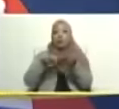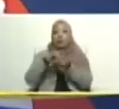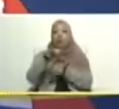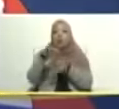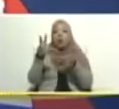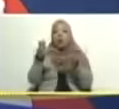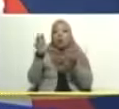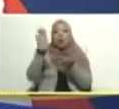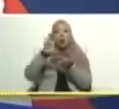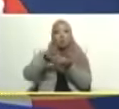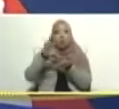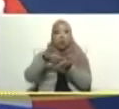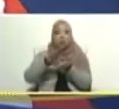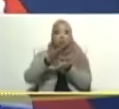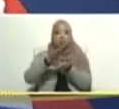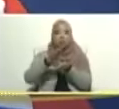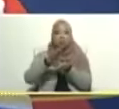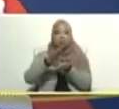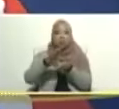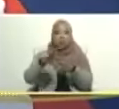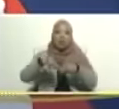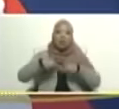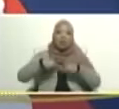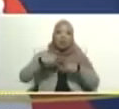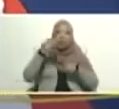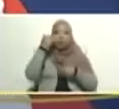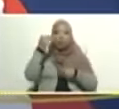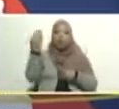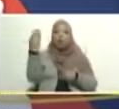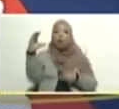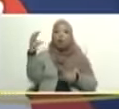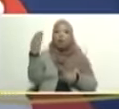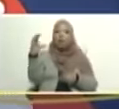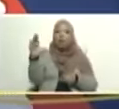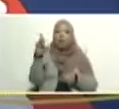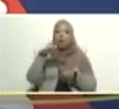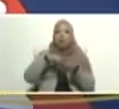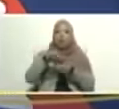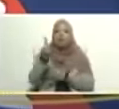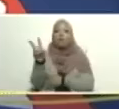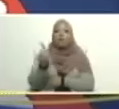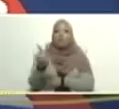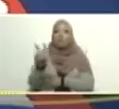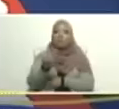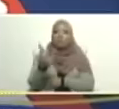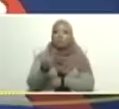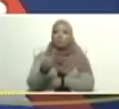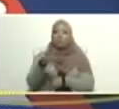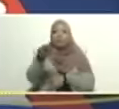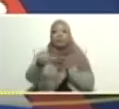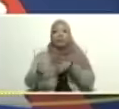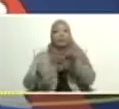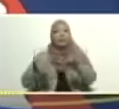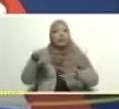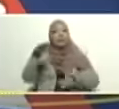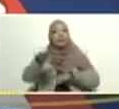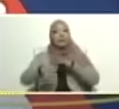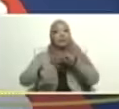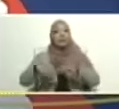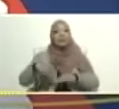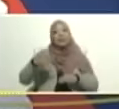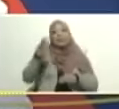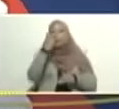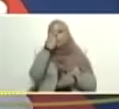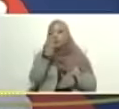nuevas ciudades, que acerquen las ciudades de Colombia con las ciudades de Venezuela, para ir a las playas, para ir a las